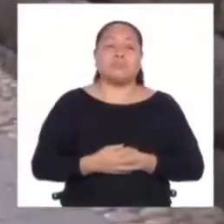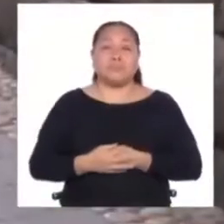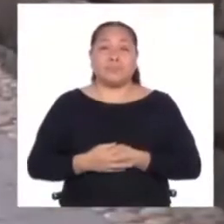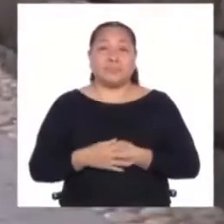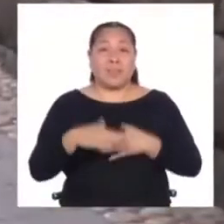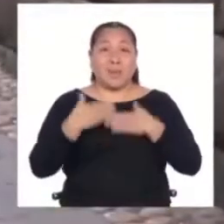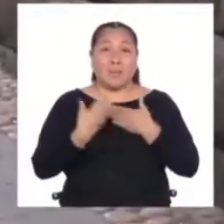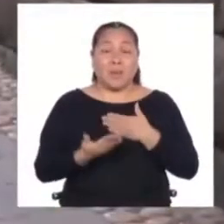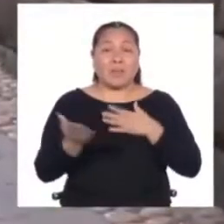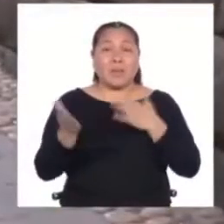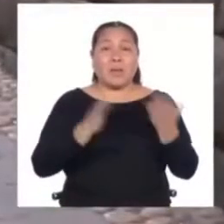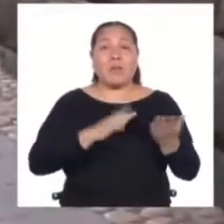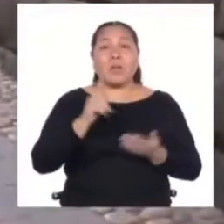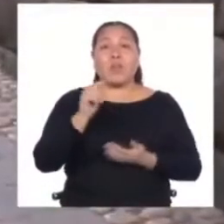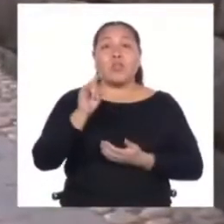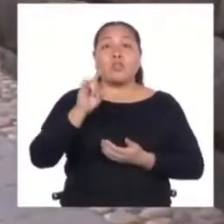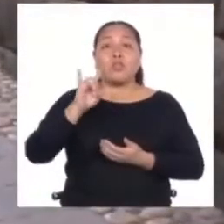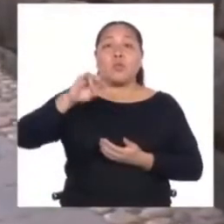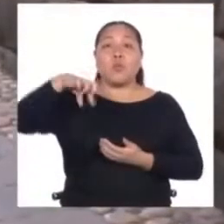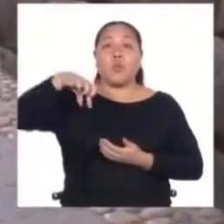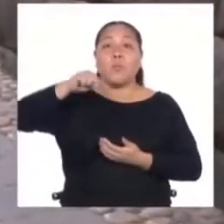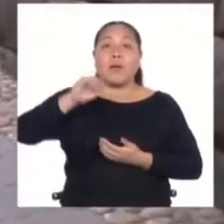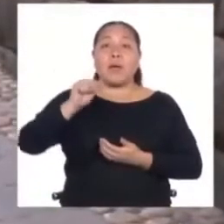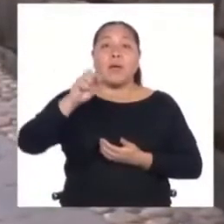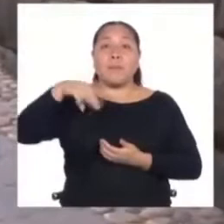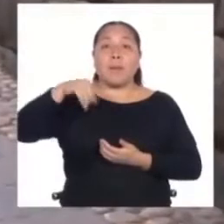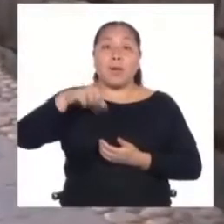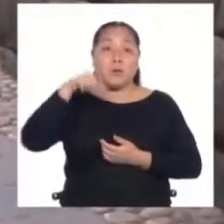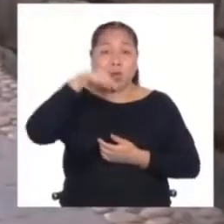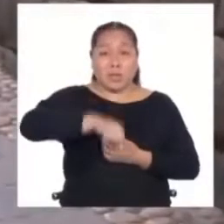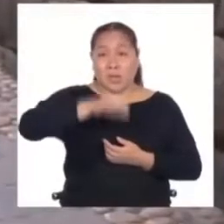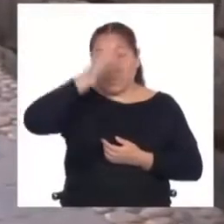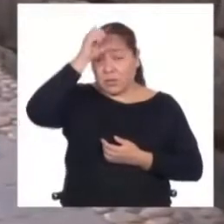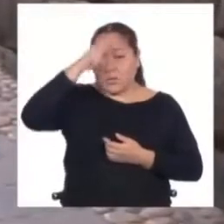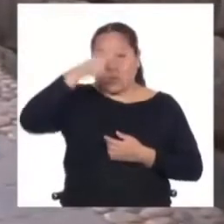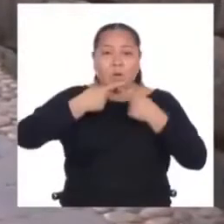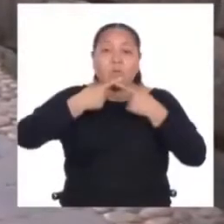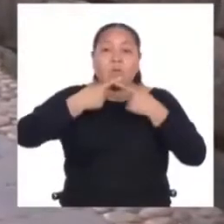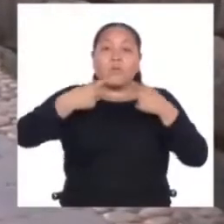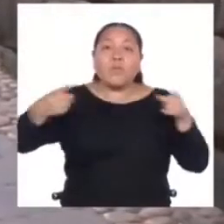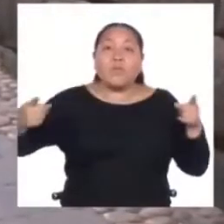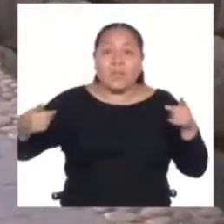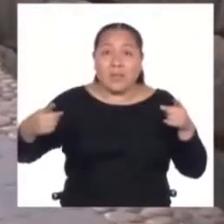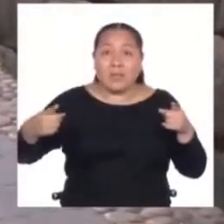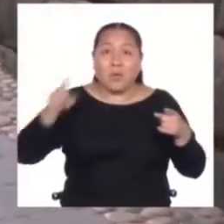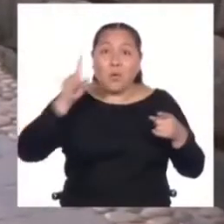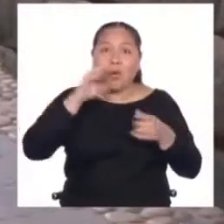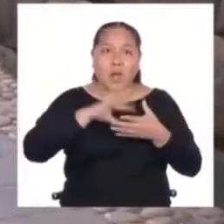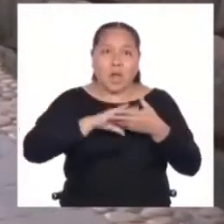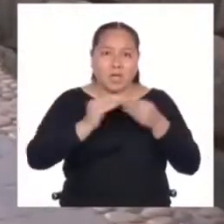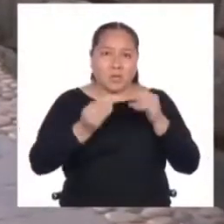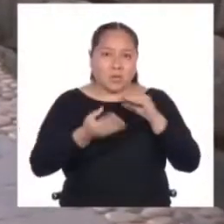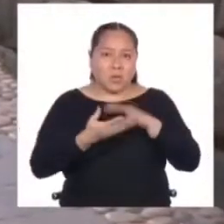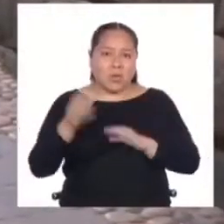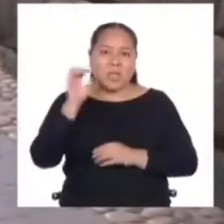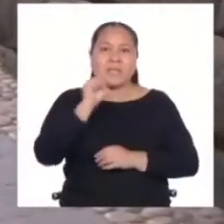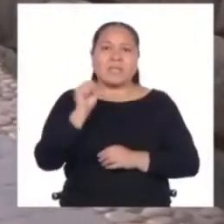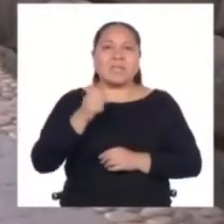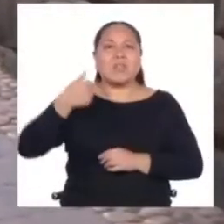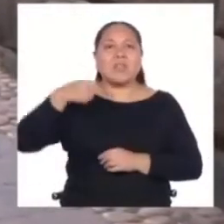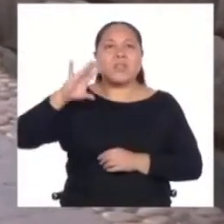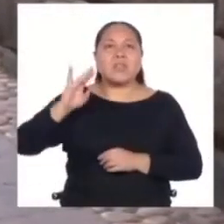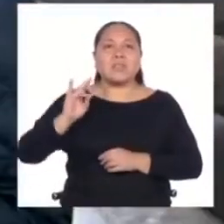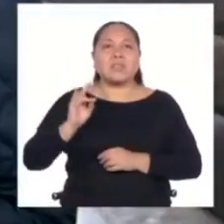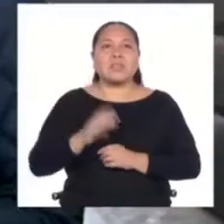Después de la muerte de Túpac Amaru, ocurrida aquí en el Cusco, se empezó a difundir un mito en los Andes y ha entrado el siglo XVII, el mito